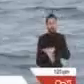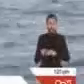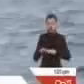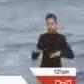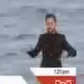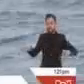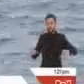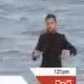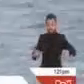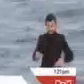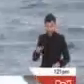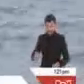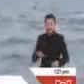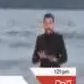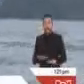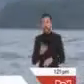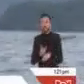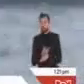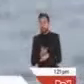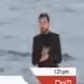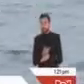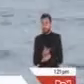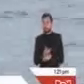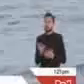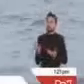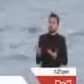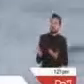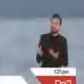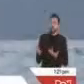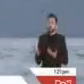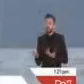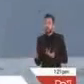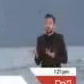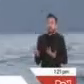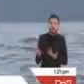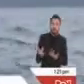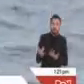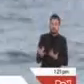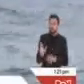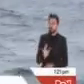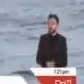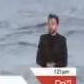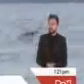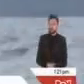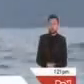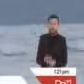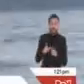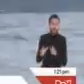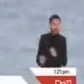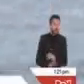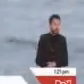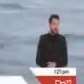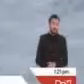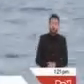Aquí vamos a estar unas 3 horas. Que se vuelven espera y hasta en algunos momentos decepción. Puede estar muy lejos o no me quedo en la